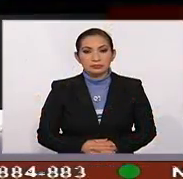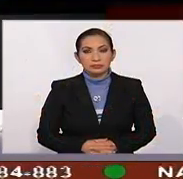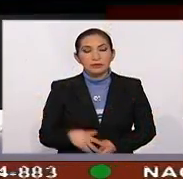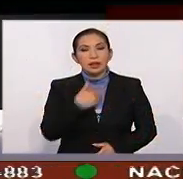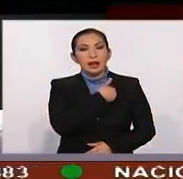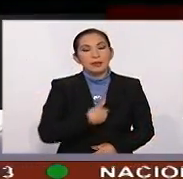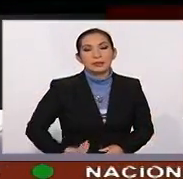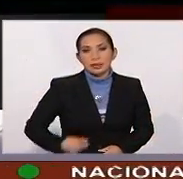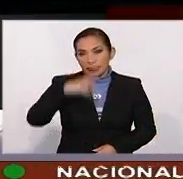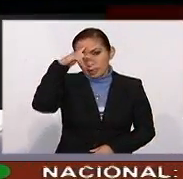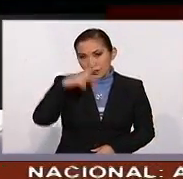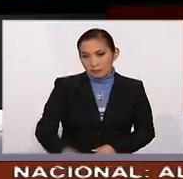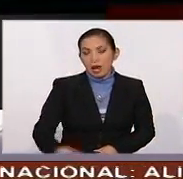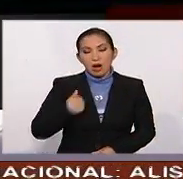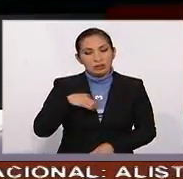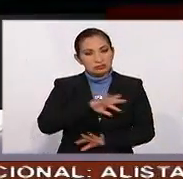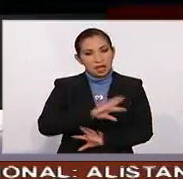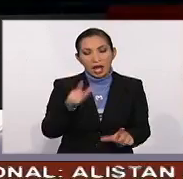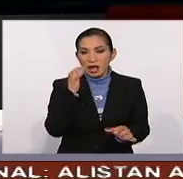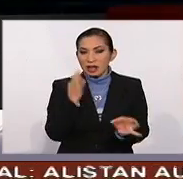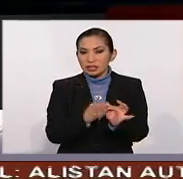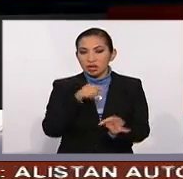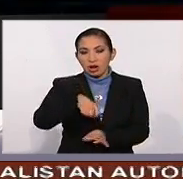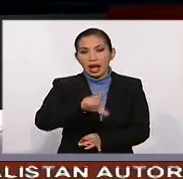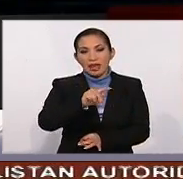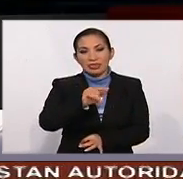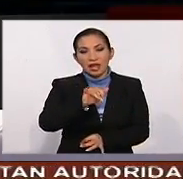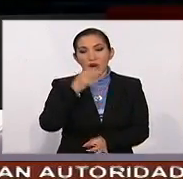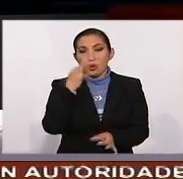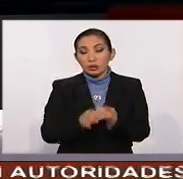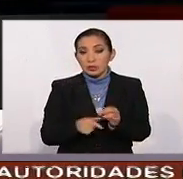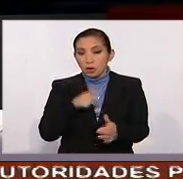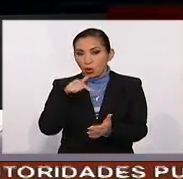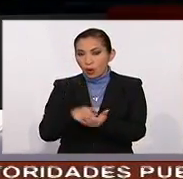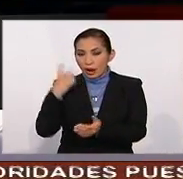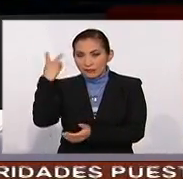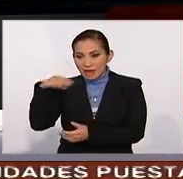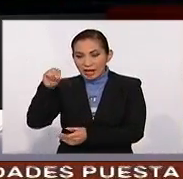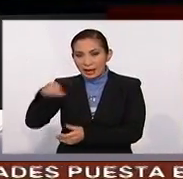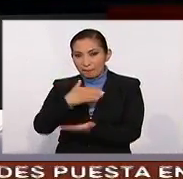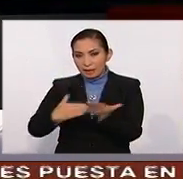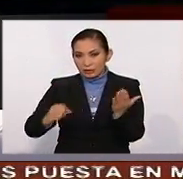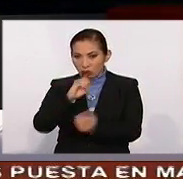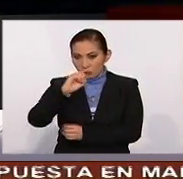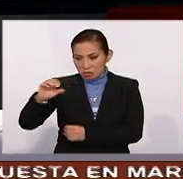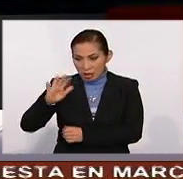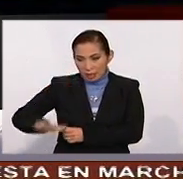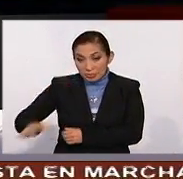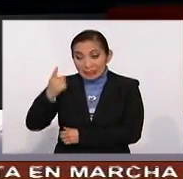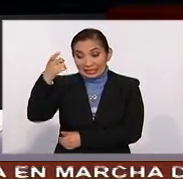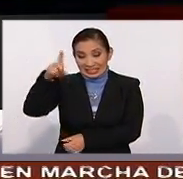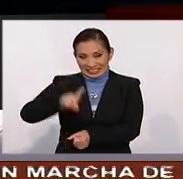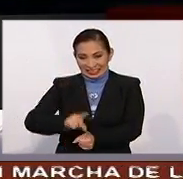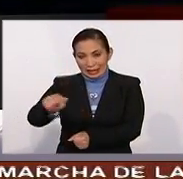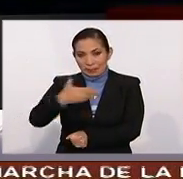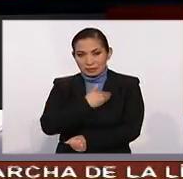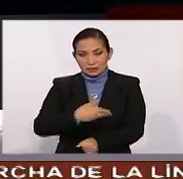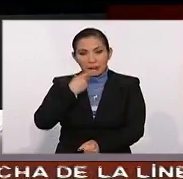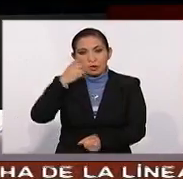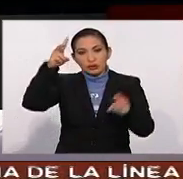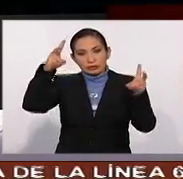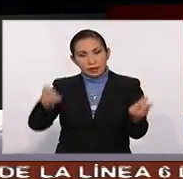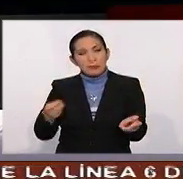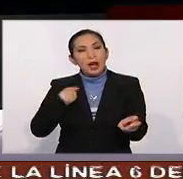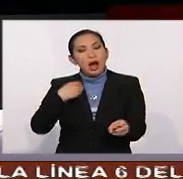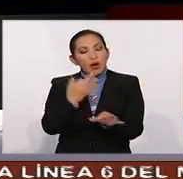El presidente Enrique Peña Nieto está ya en Qatar, última escala de su gira por el Medio Oriente. Este día el presidente tocó el tema de